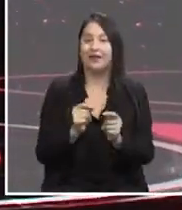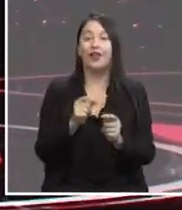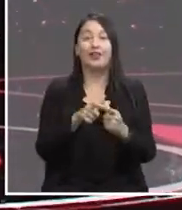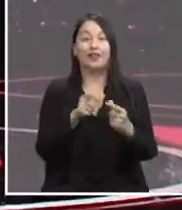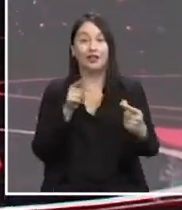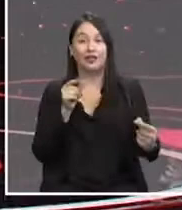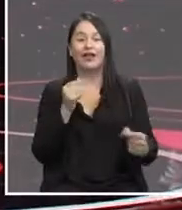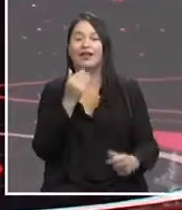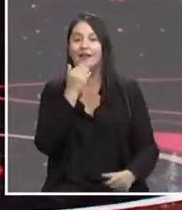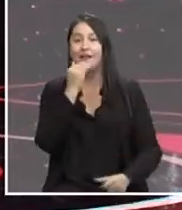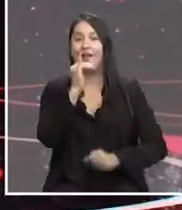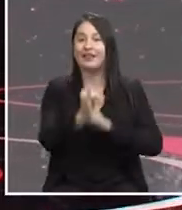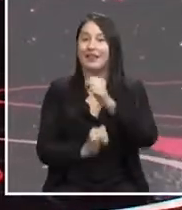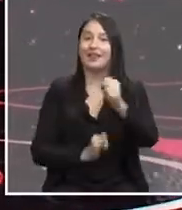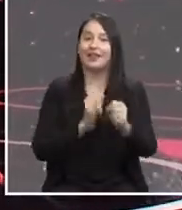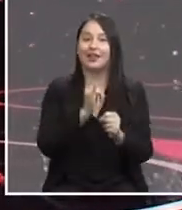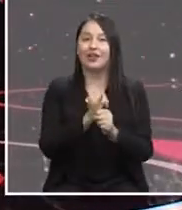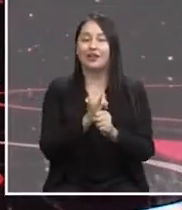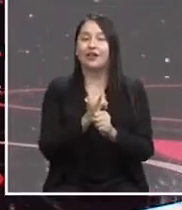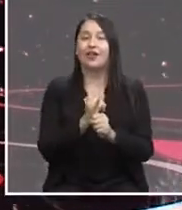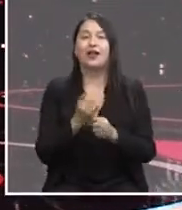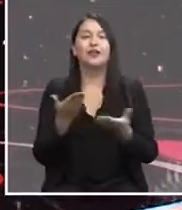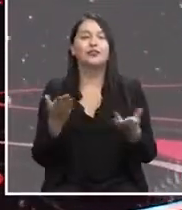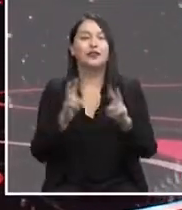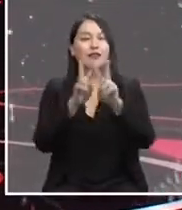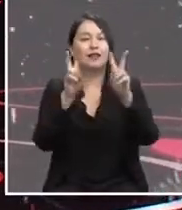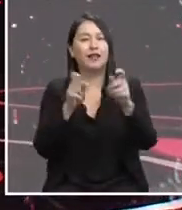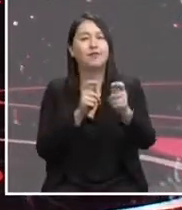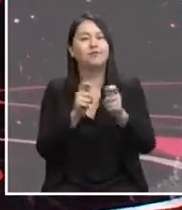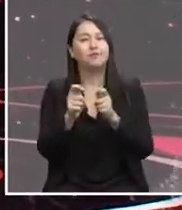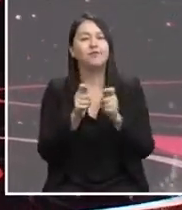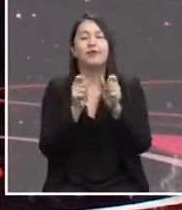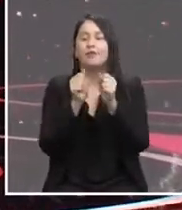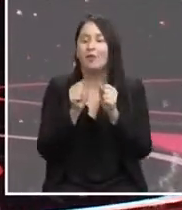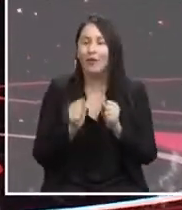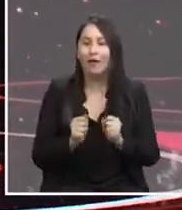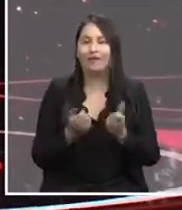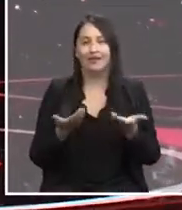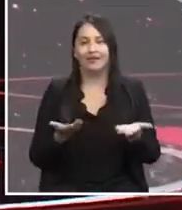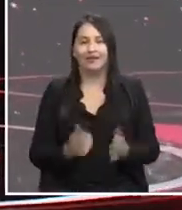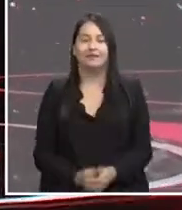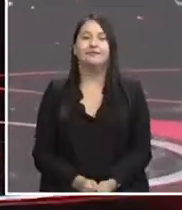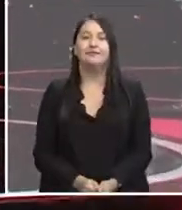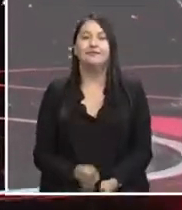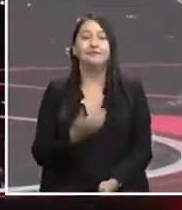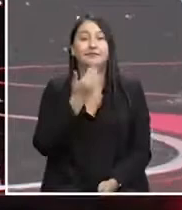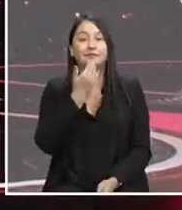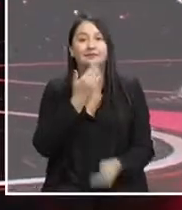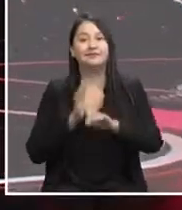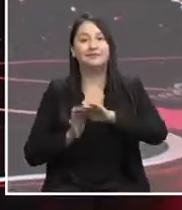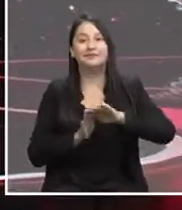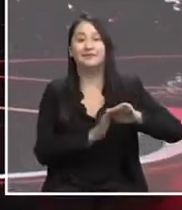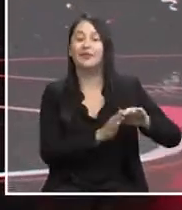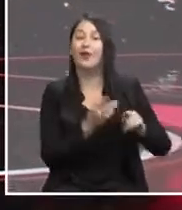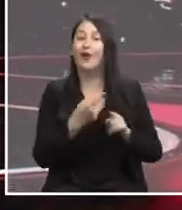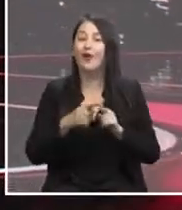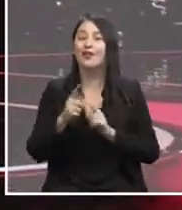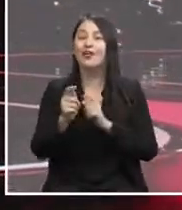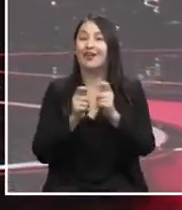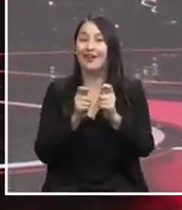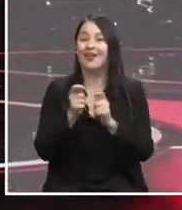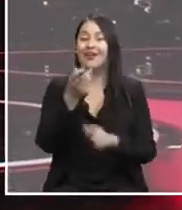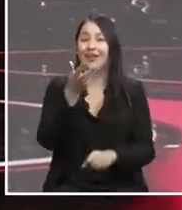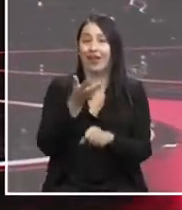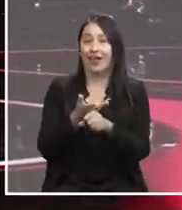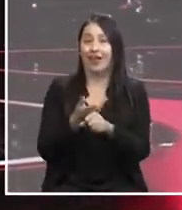sobre los riesgos existentes. Y vamos a pasar ahora también a otro riesgo existente, pero